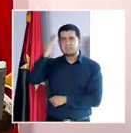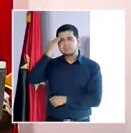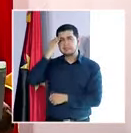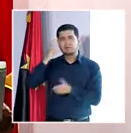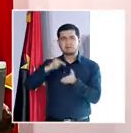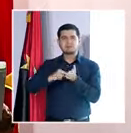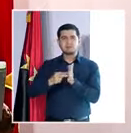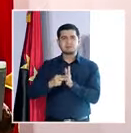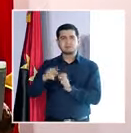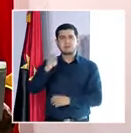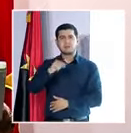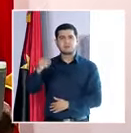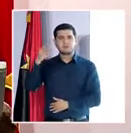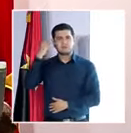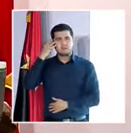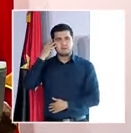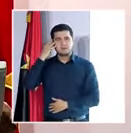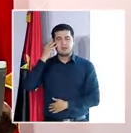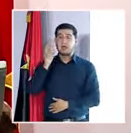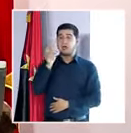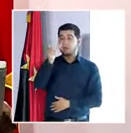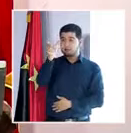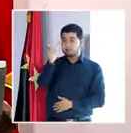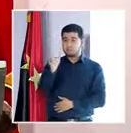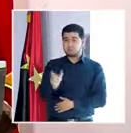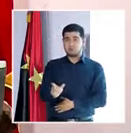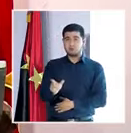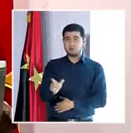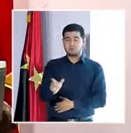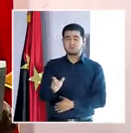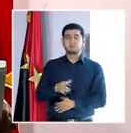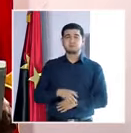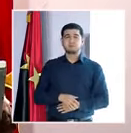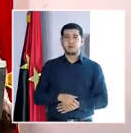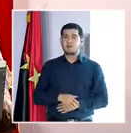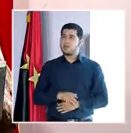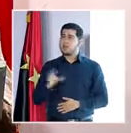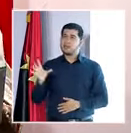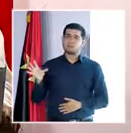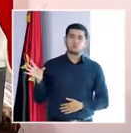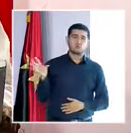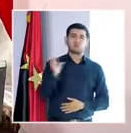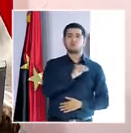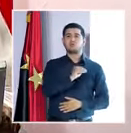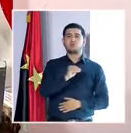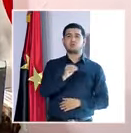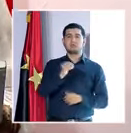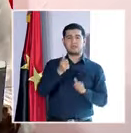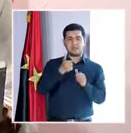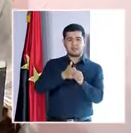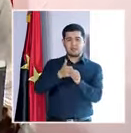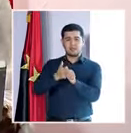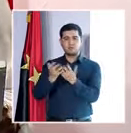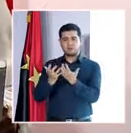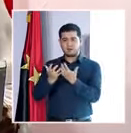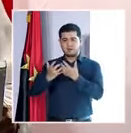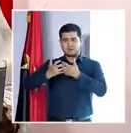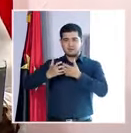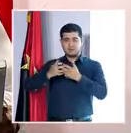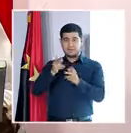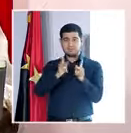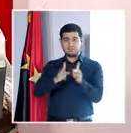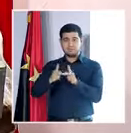Santander, al ciudadano común y corriente, a todos y cada uno de los miembros del equipo de gobierno,